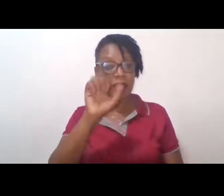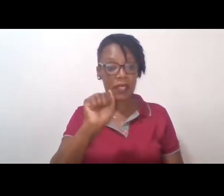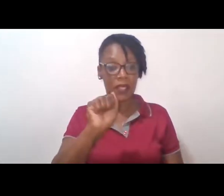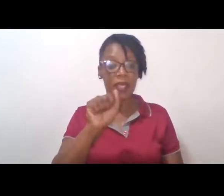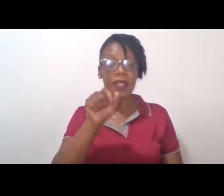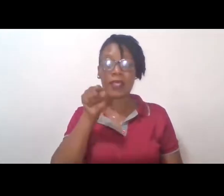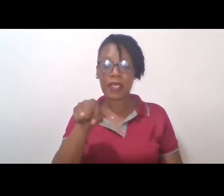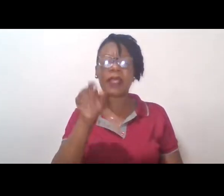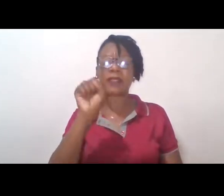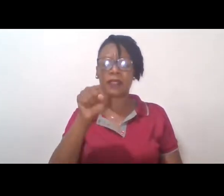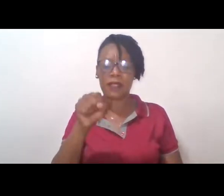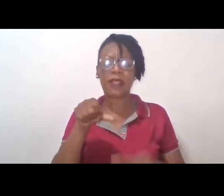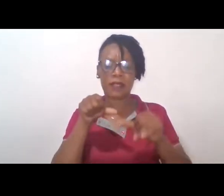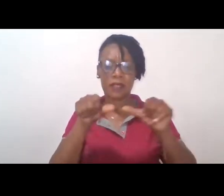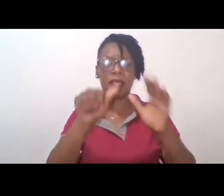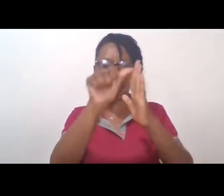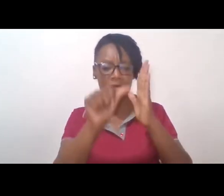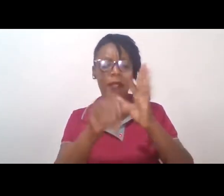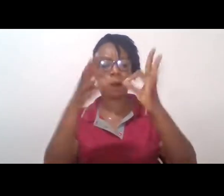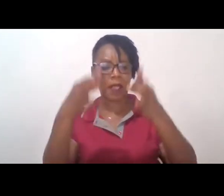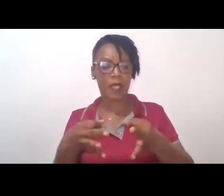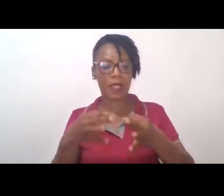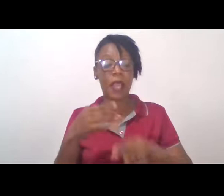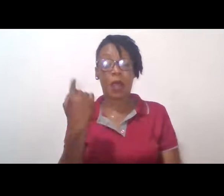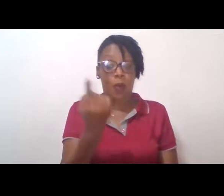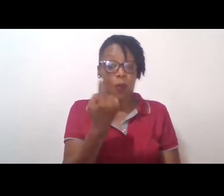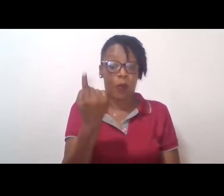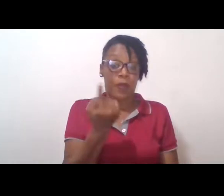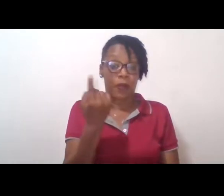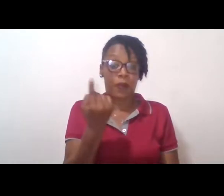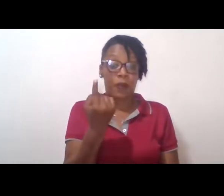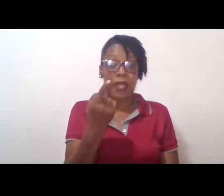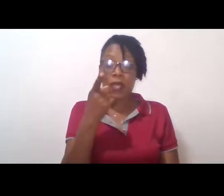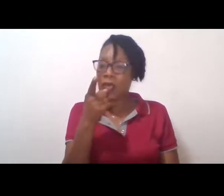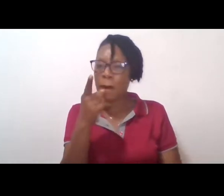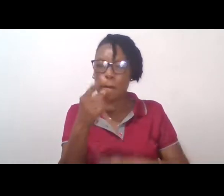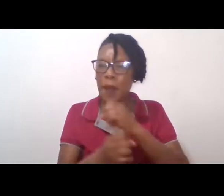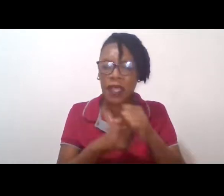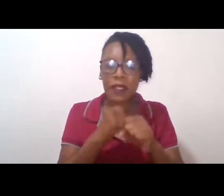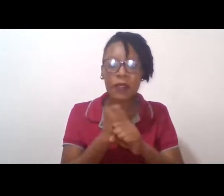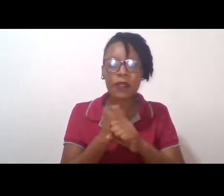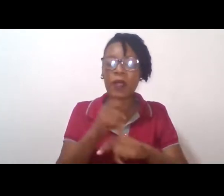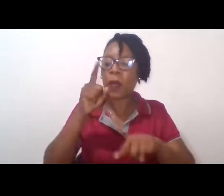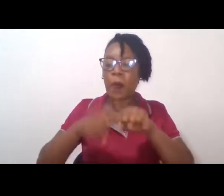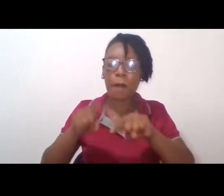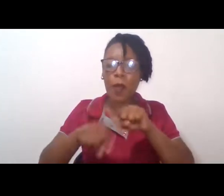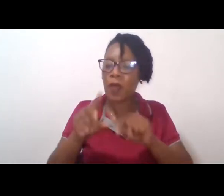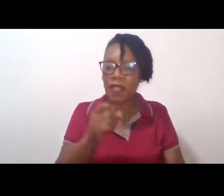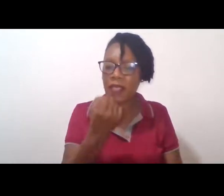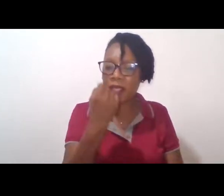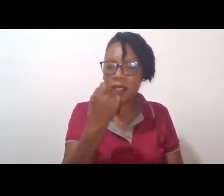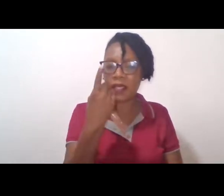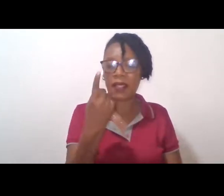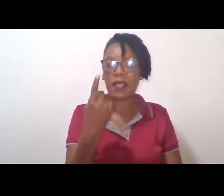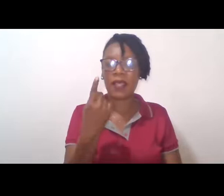sigue las agendas muy bien. Lo único es que por su edad lo que no puedo entender son